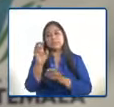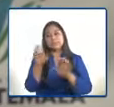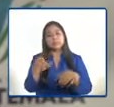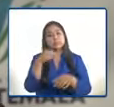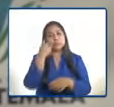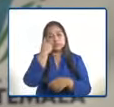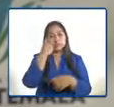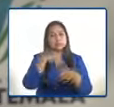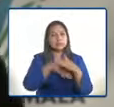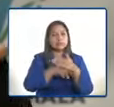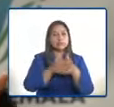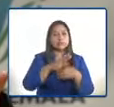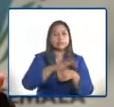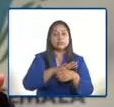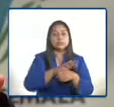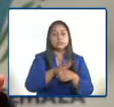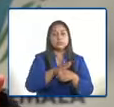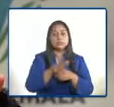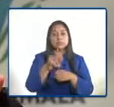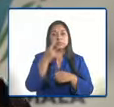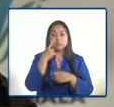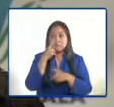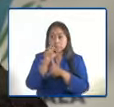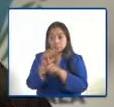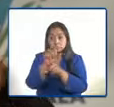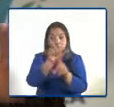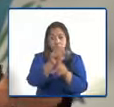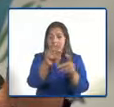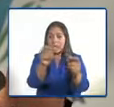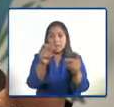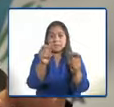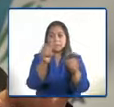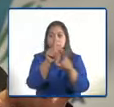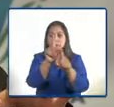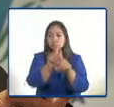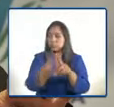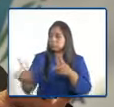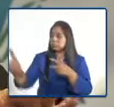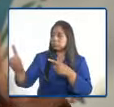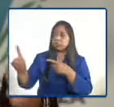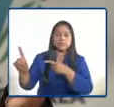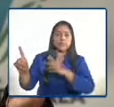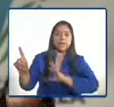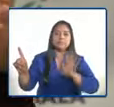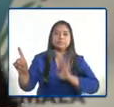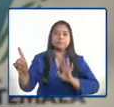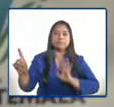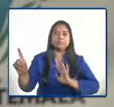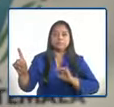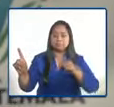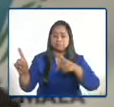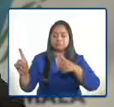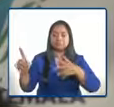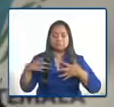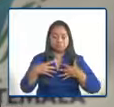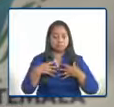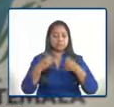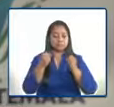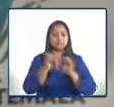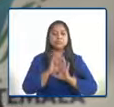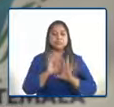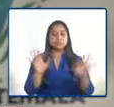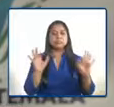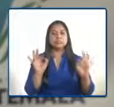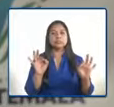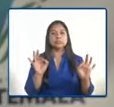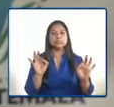de los centros, los cuales se han podido identificar inmediatamente, se han aislado completamente y ya están recuperados al 100%